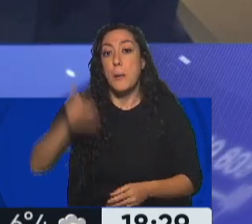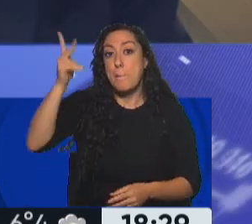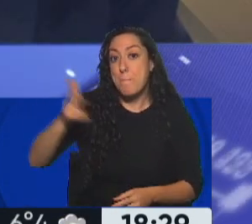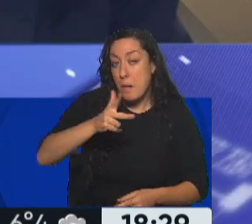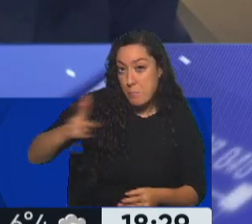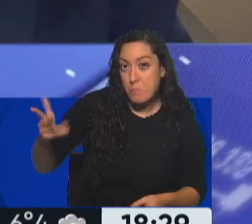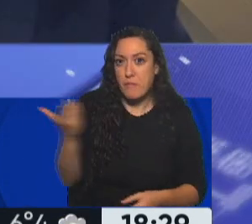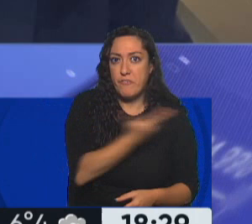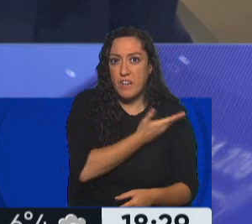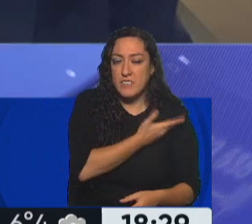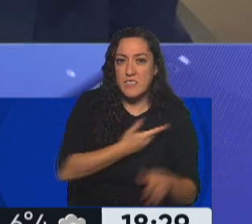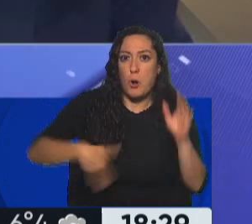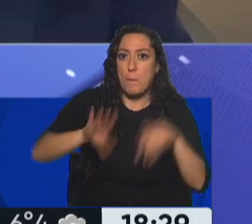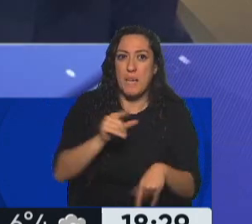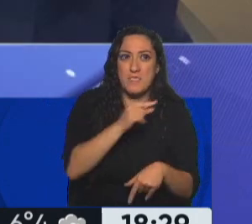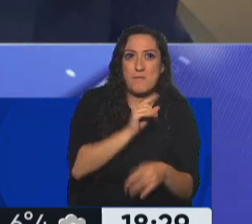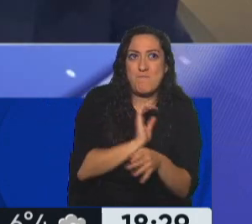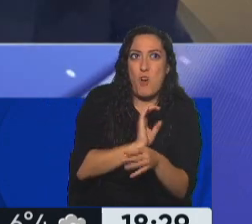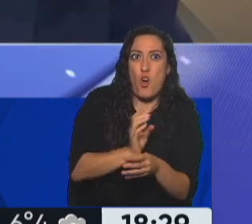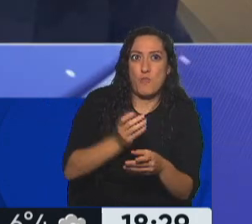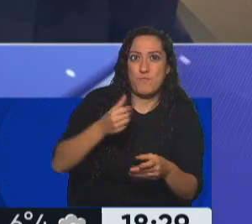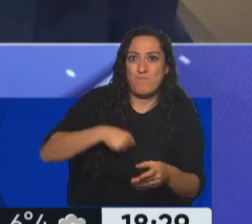que fue más Jorge Bergoglio que Francisco, ¿no?